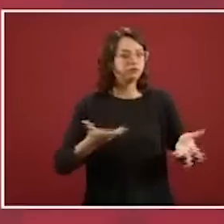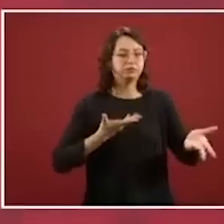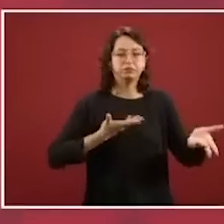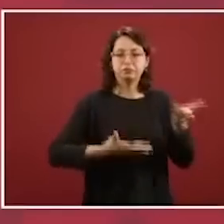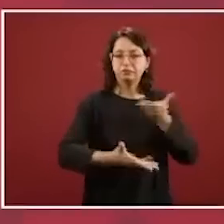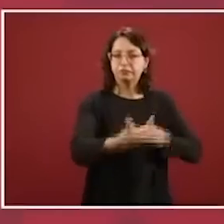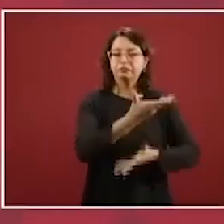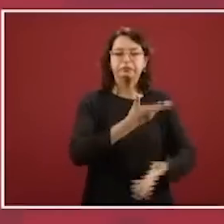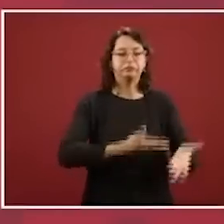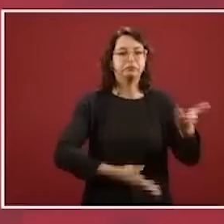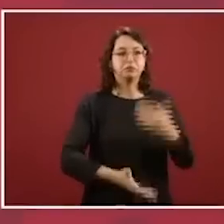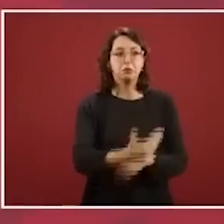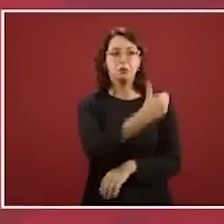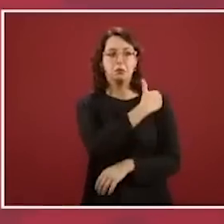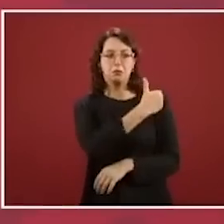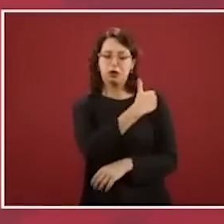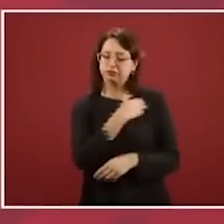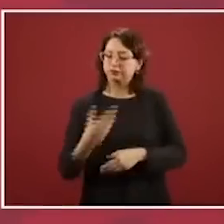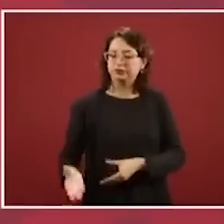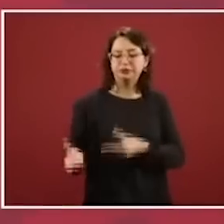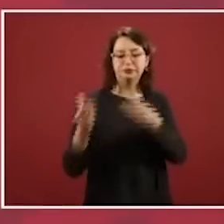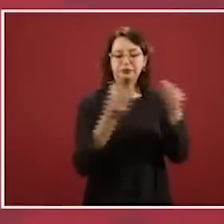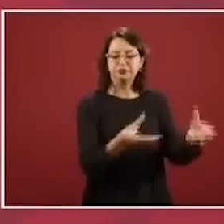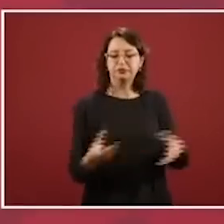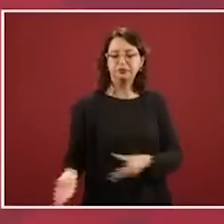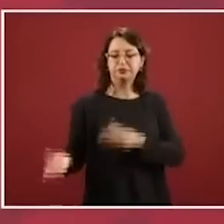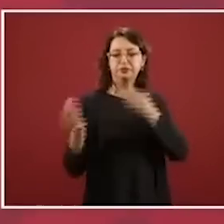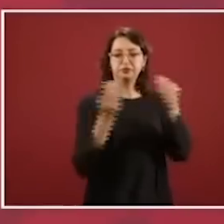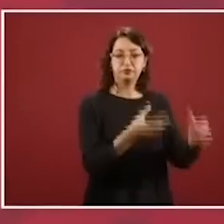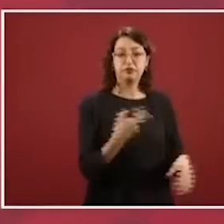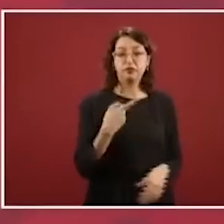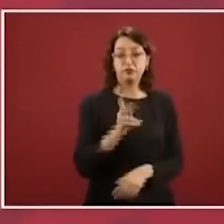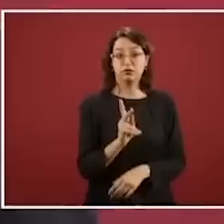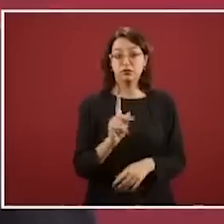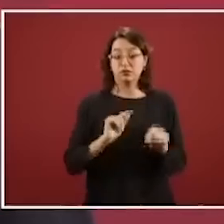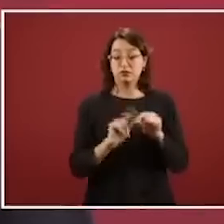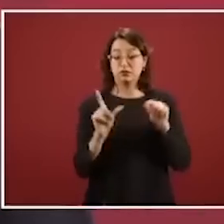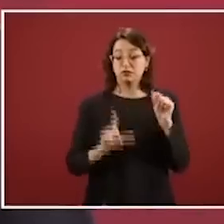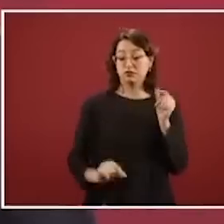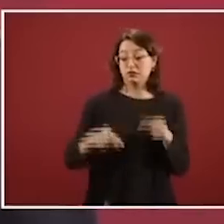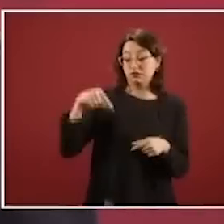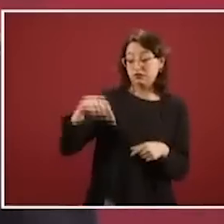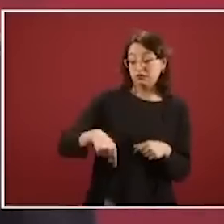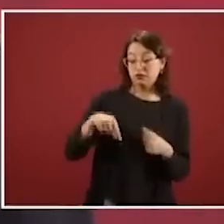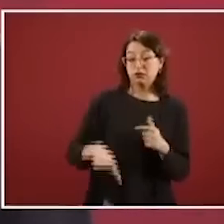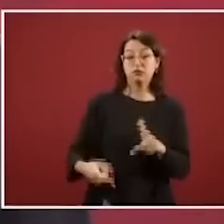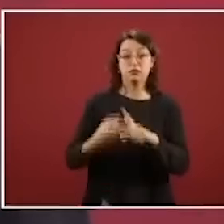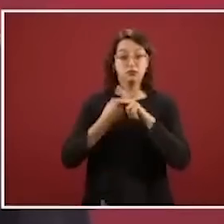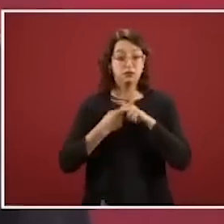va a entregar, pero no iniciar nosotros